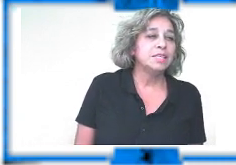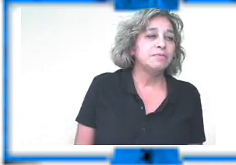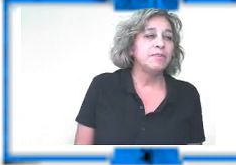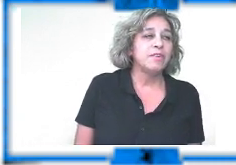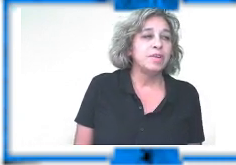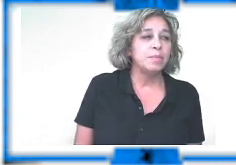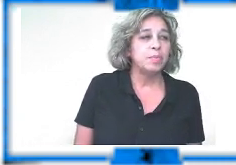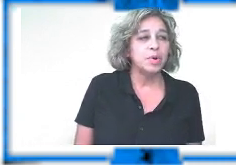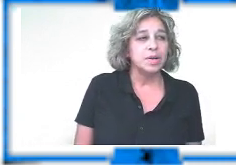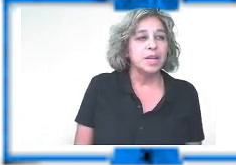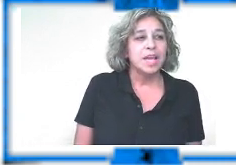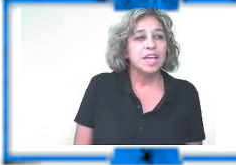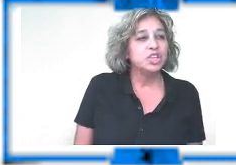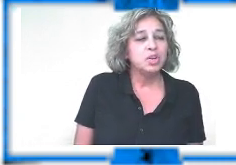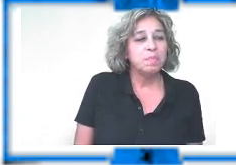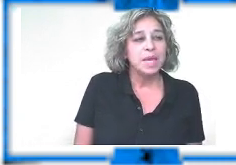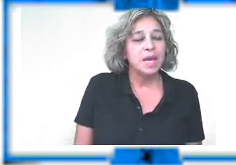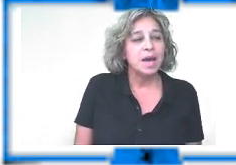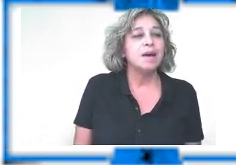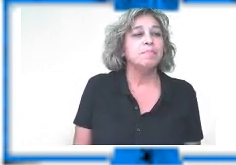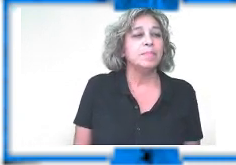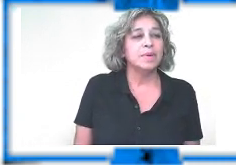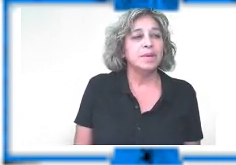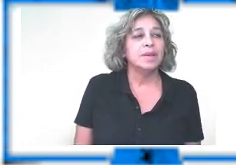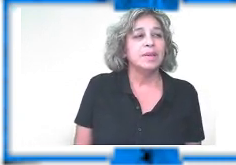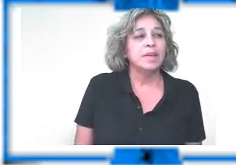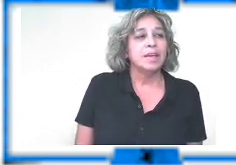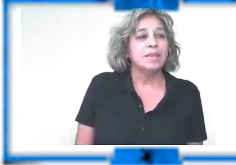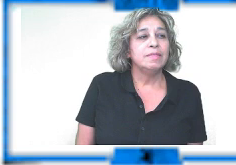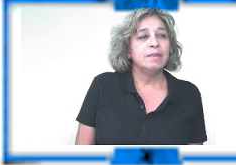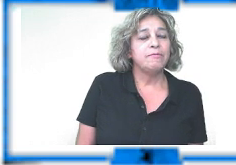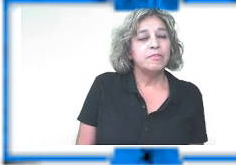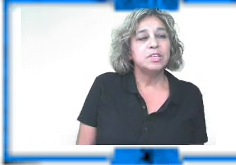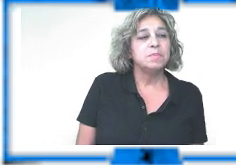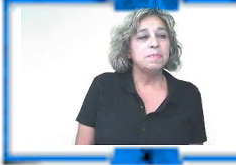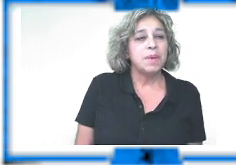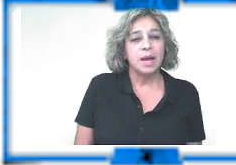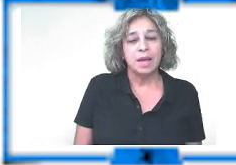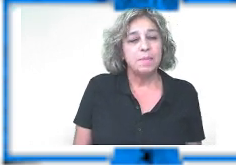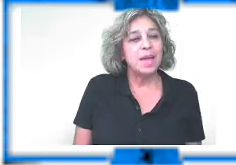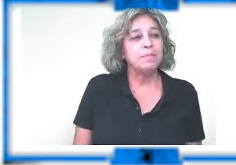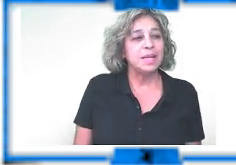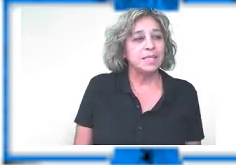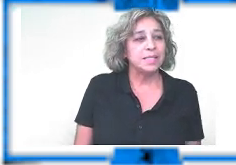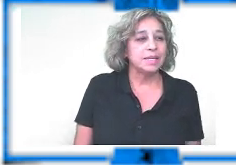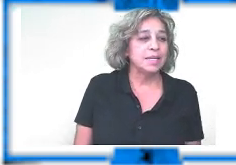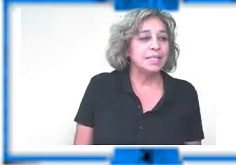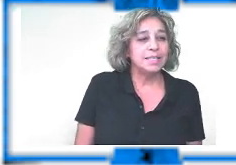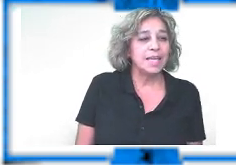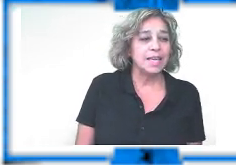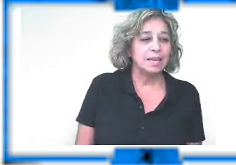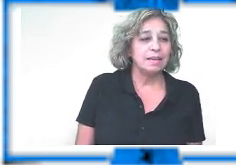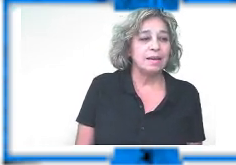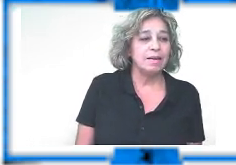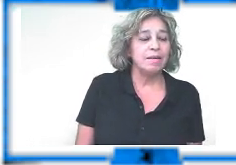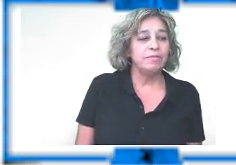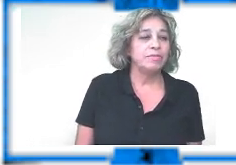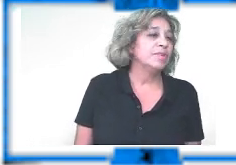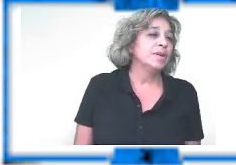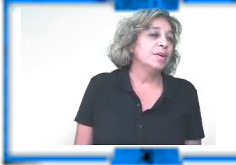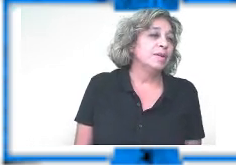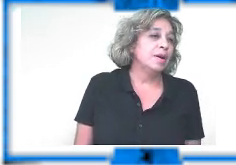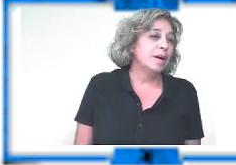y debería convertirse ya a partir it de ahora become en el primer mandamiento, the first, commandment, vamos a llamar así, vamos a decir un parangón